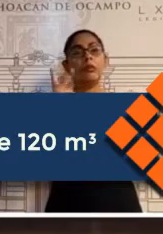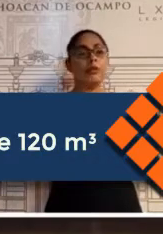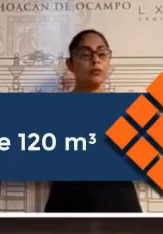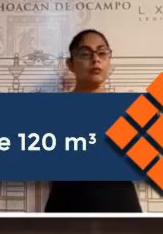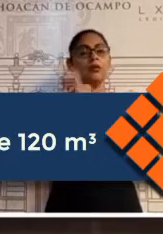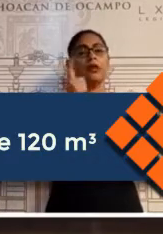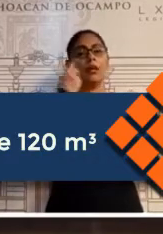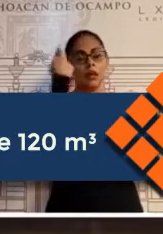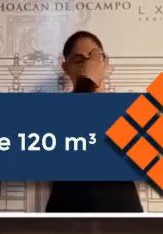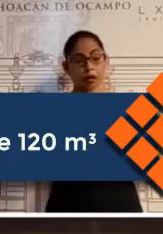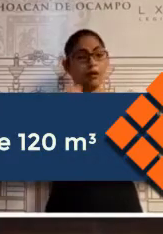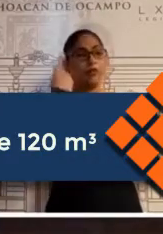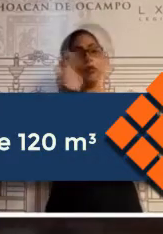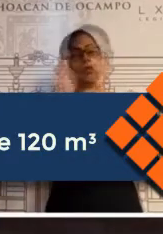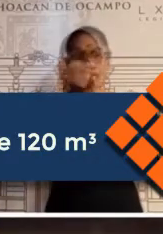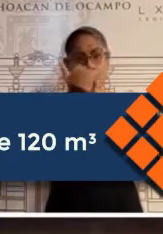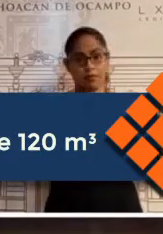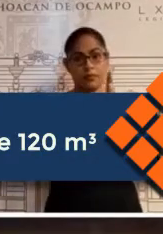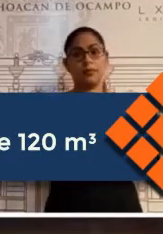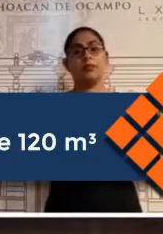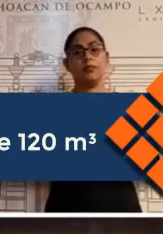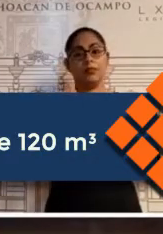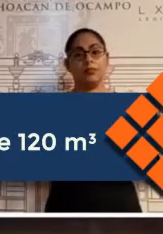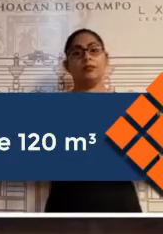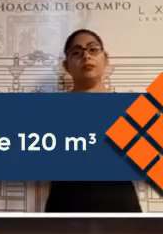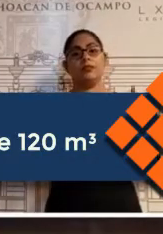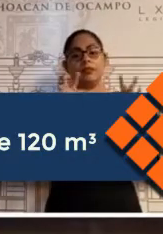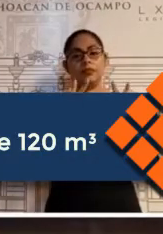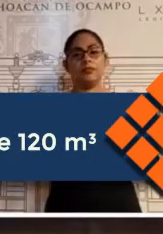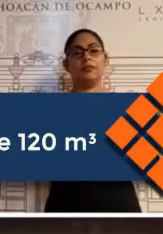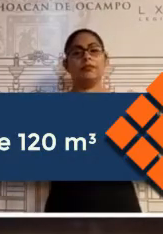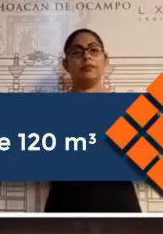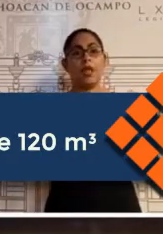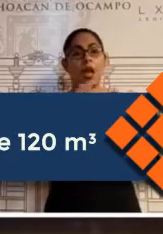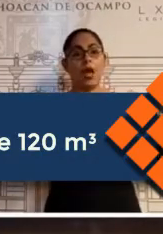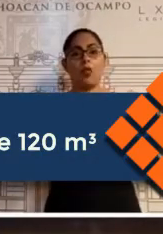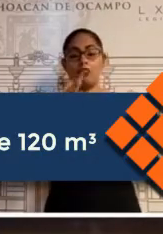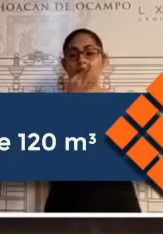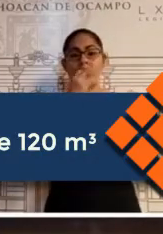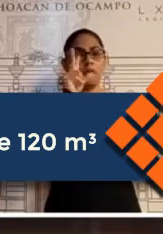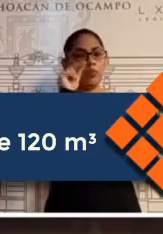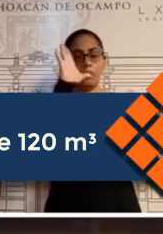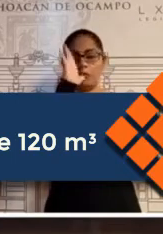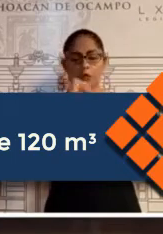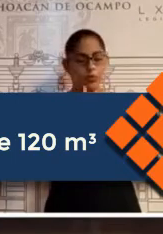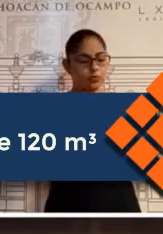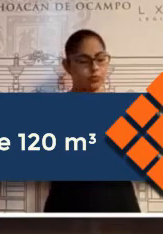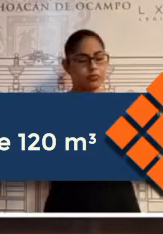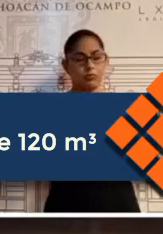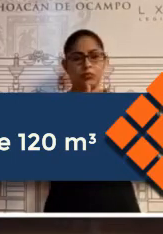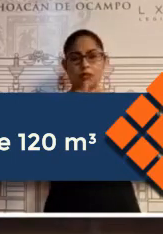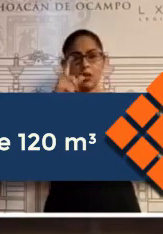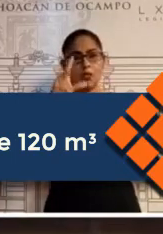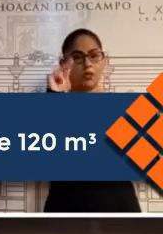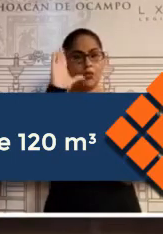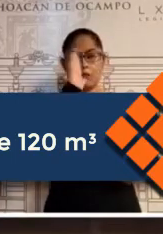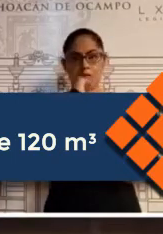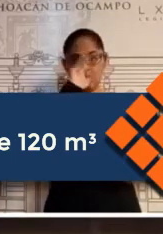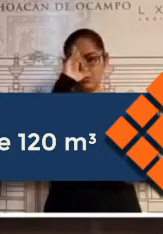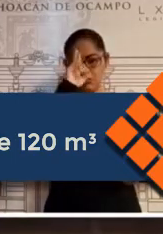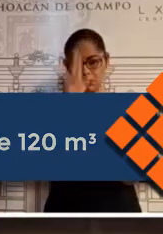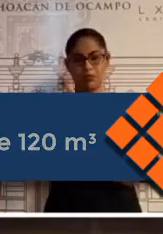el suministro de agua potable. Y en este momento, pues no puede haber reducción del vital líquido, dado que la